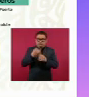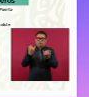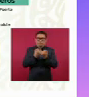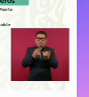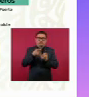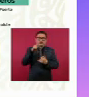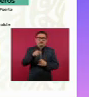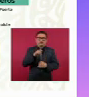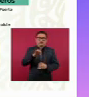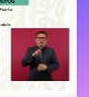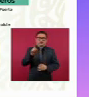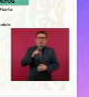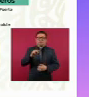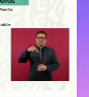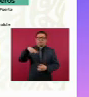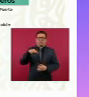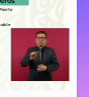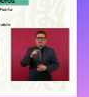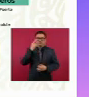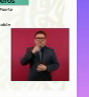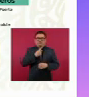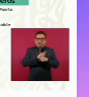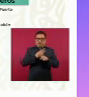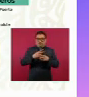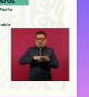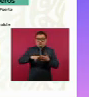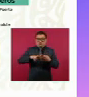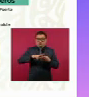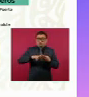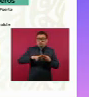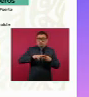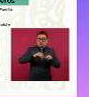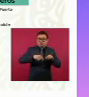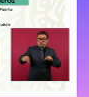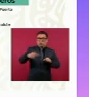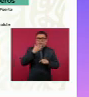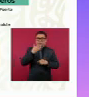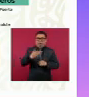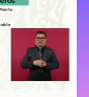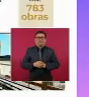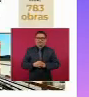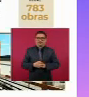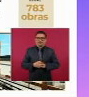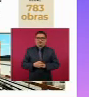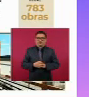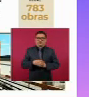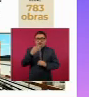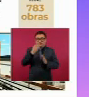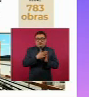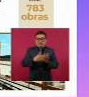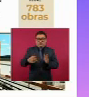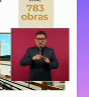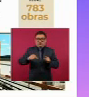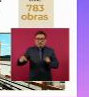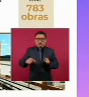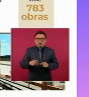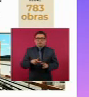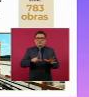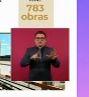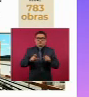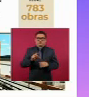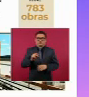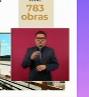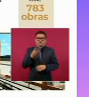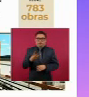permitirá mantener en buen estado la vía. El tramo 2 se realizan 783 obras